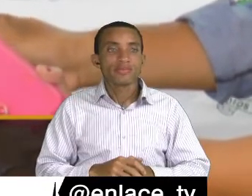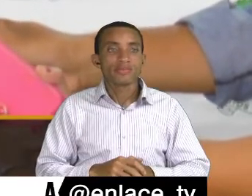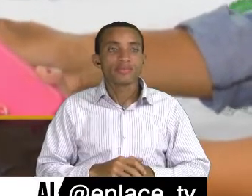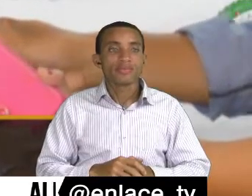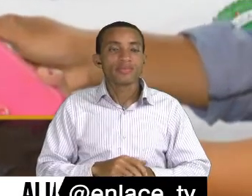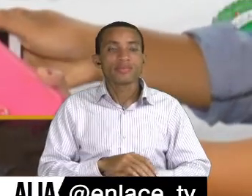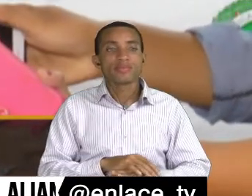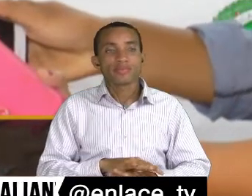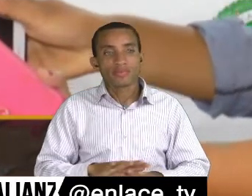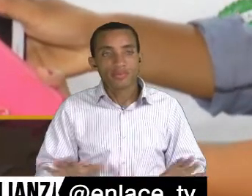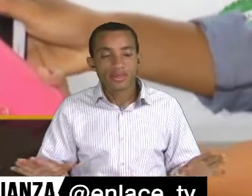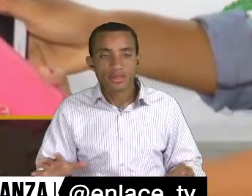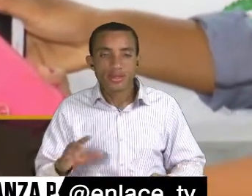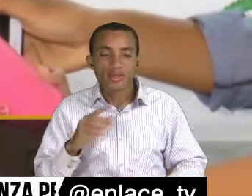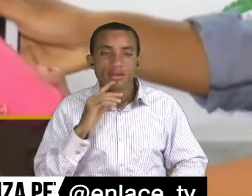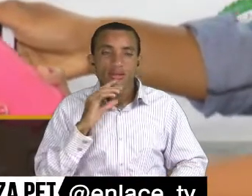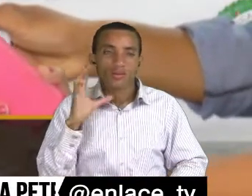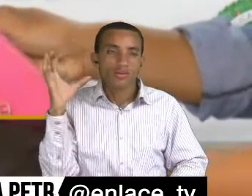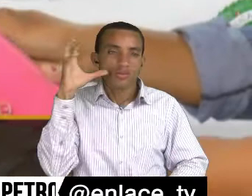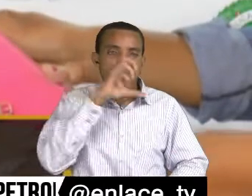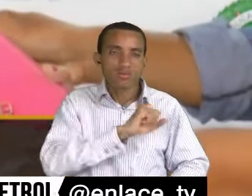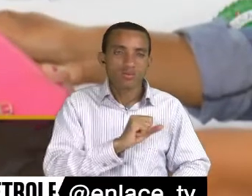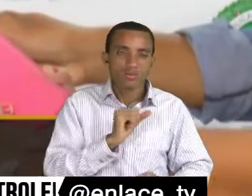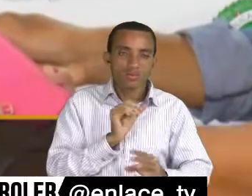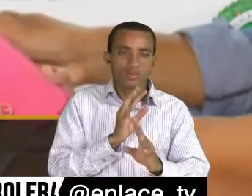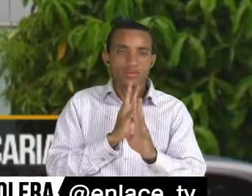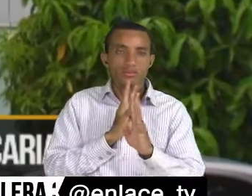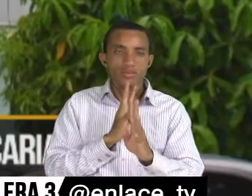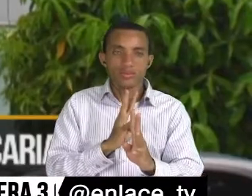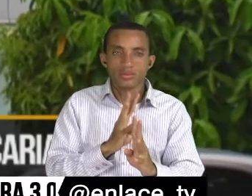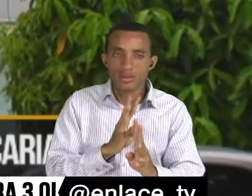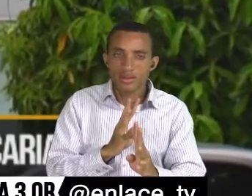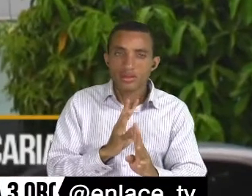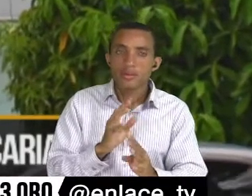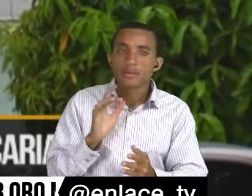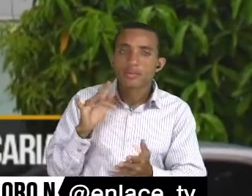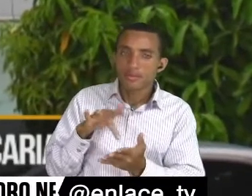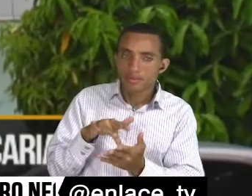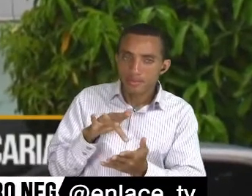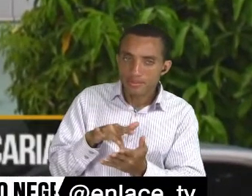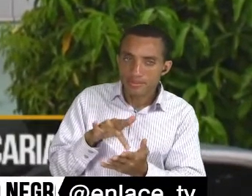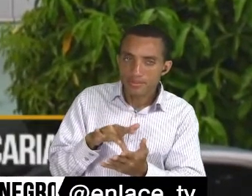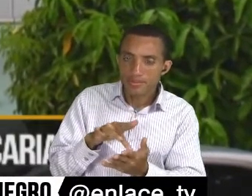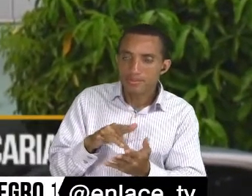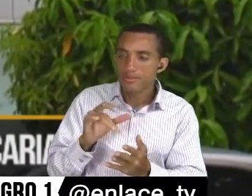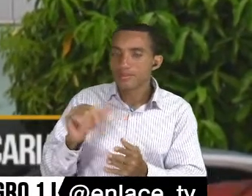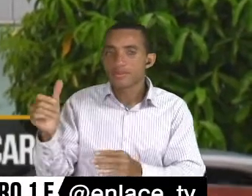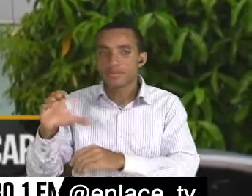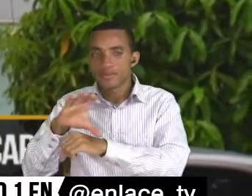esa parte visible entre el usuario y el